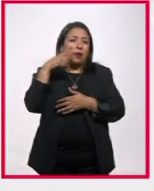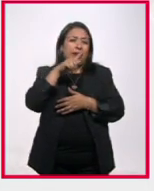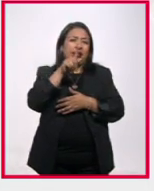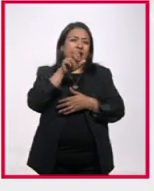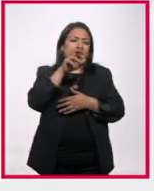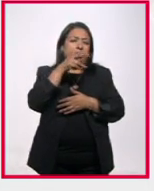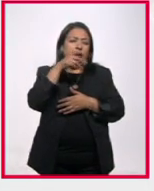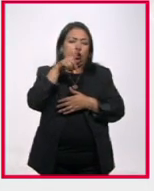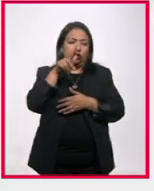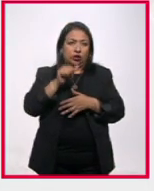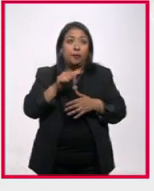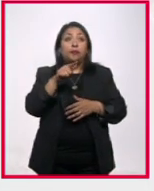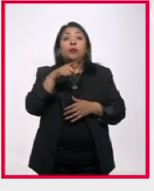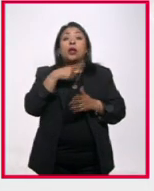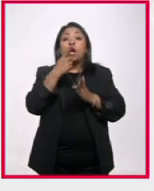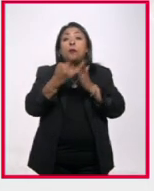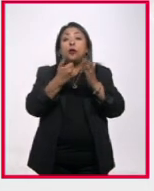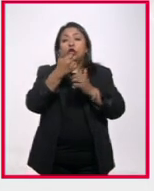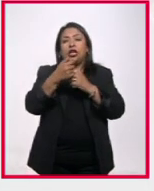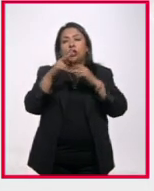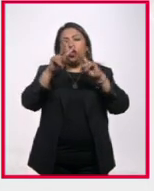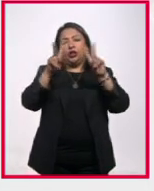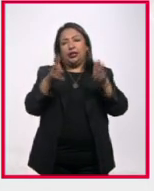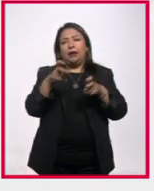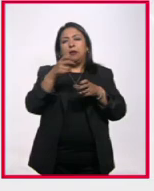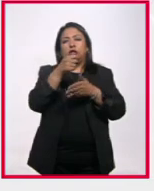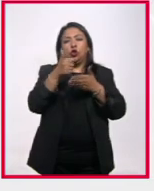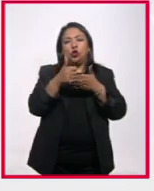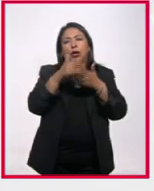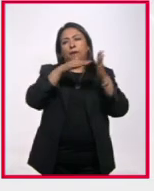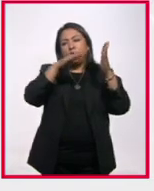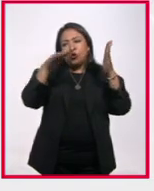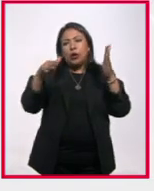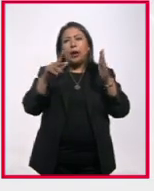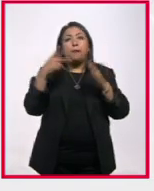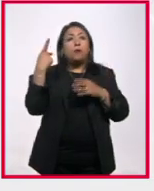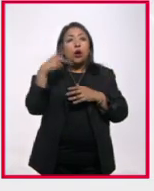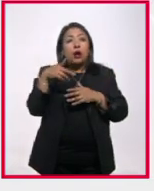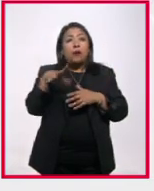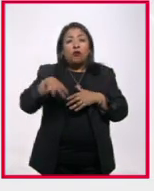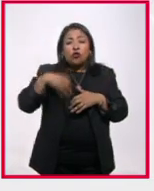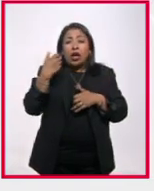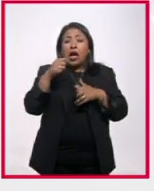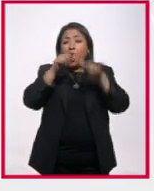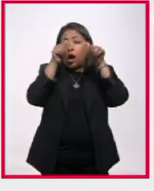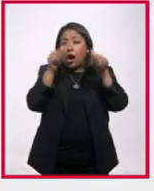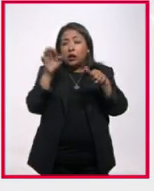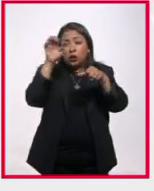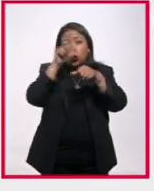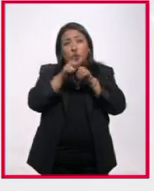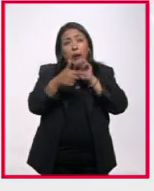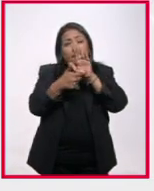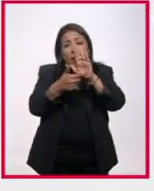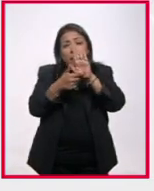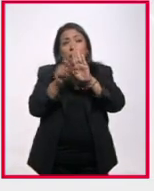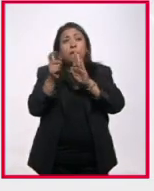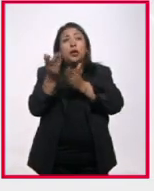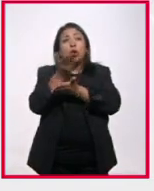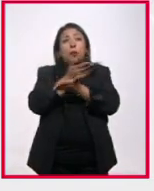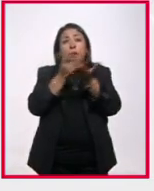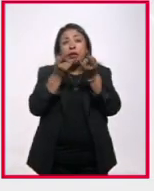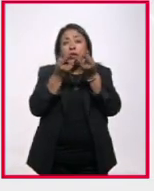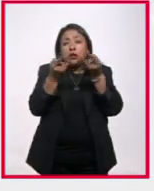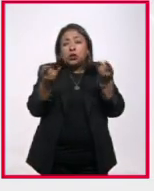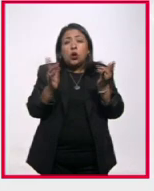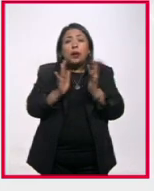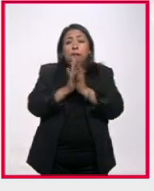Zaragoza. El proyecto Ciudad Mural Puebla busca dialogar arduamente mediante el arte y la cultura, además de compartir la historia